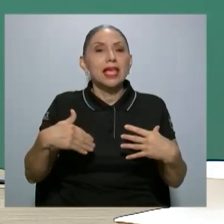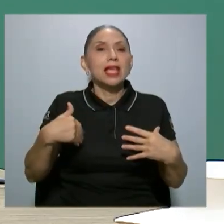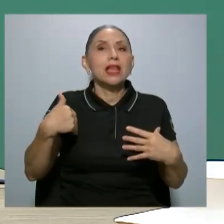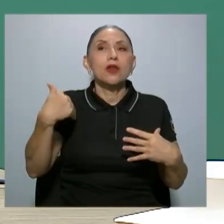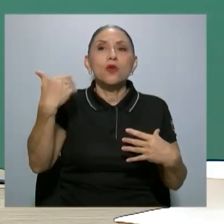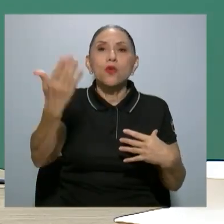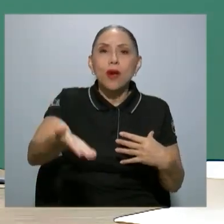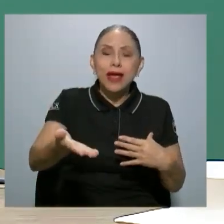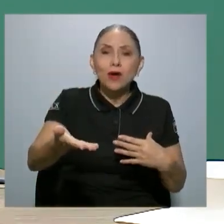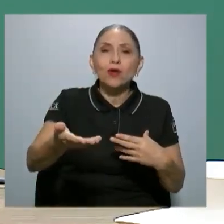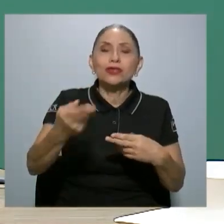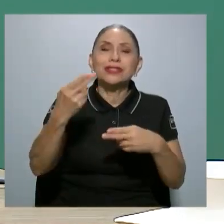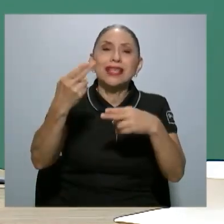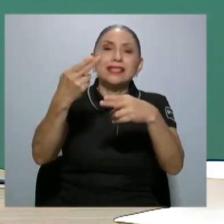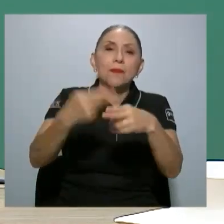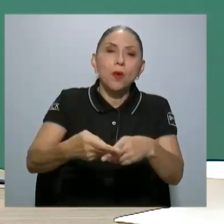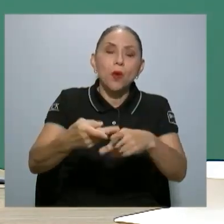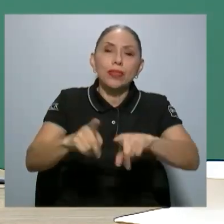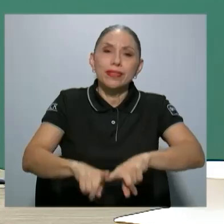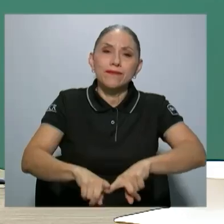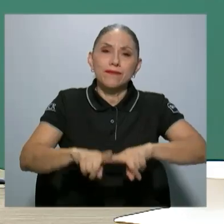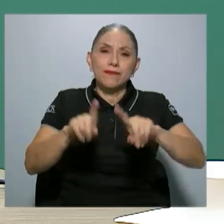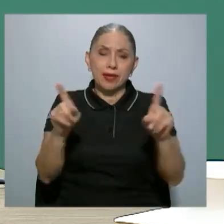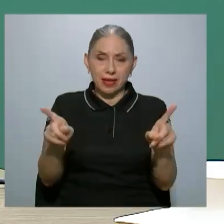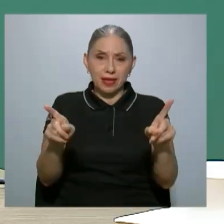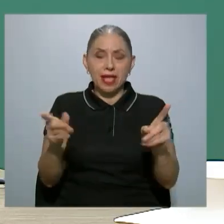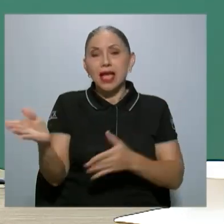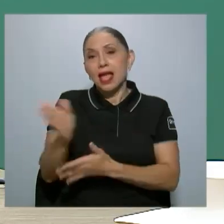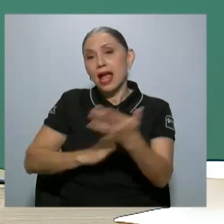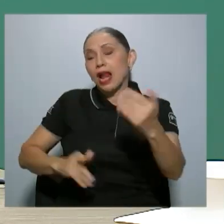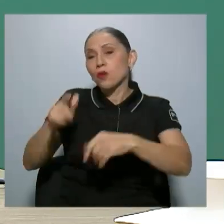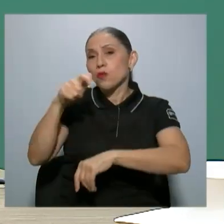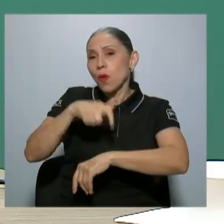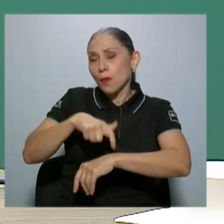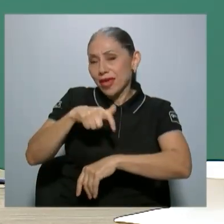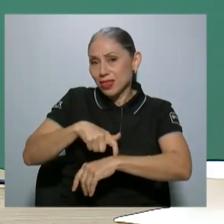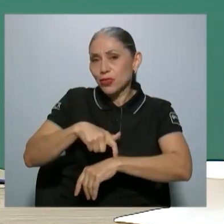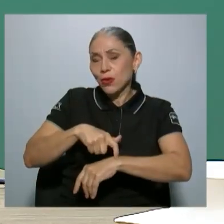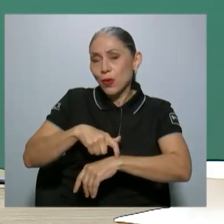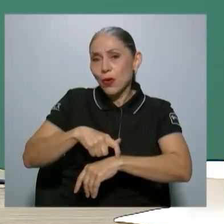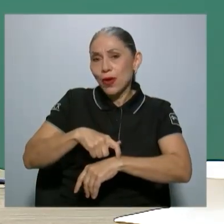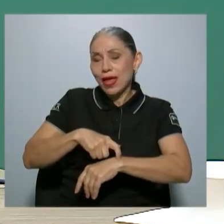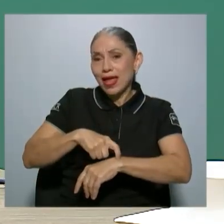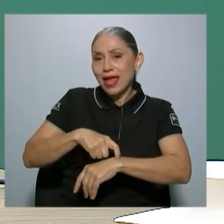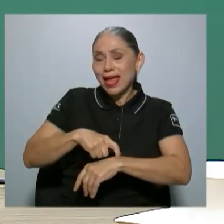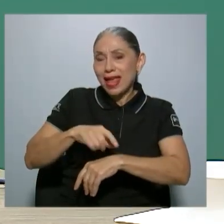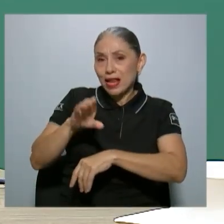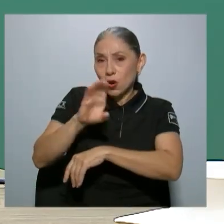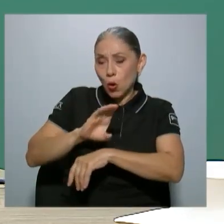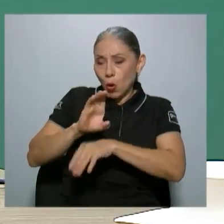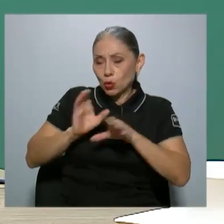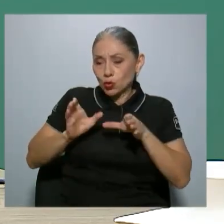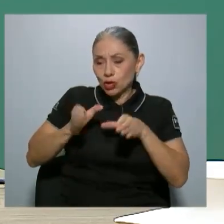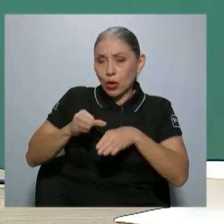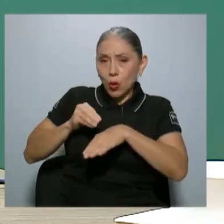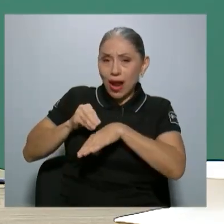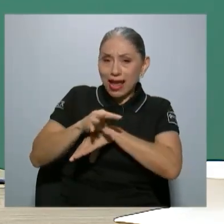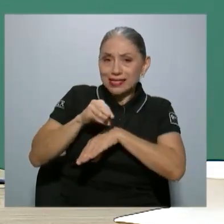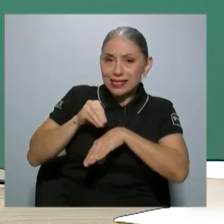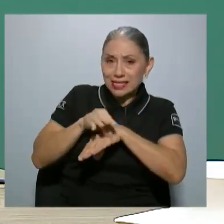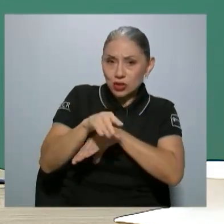de otra manera, y en algún momento el Consejo Asesor, o como quiera que se